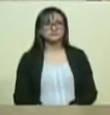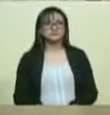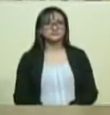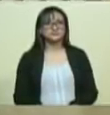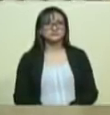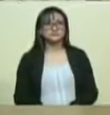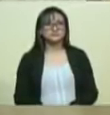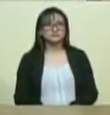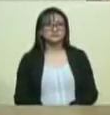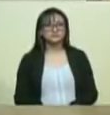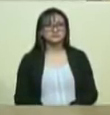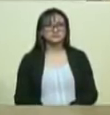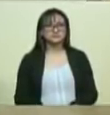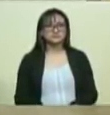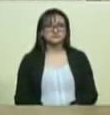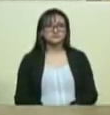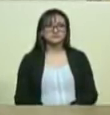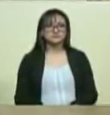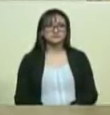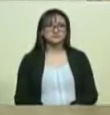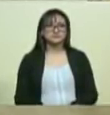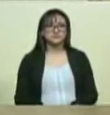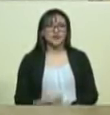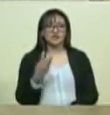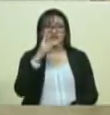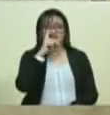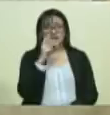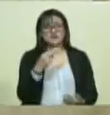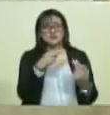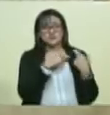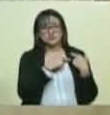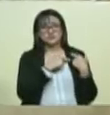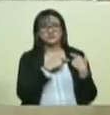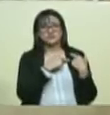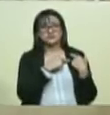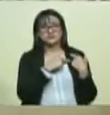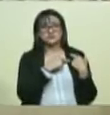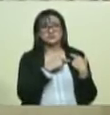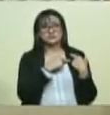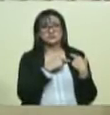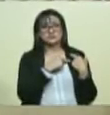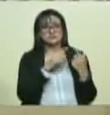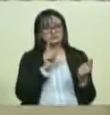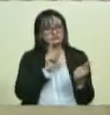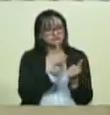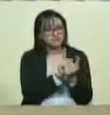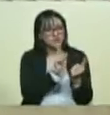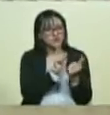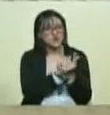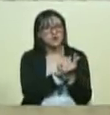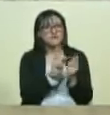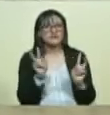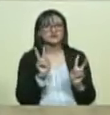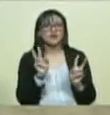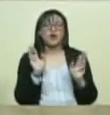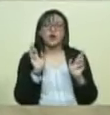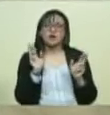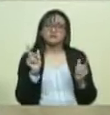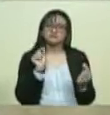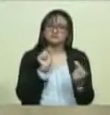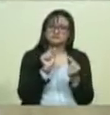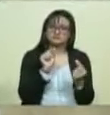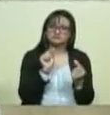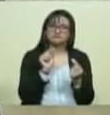Debo decir que siempre, ya llevo 3 años en una tarea de cercanía a Venezuela, de intentar diálogo,